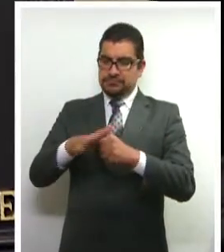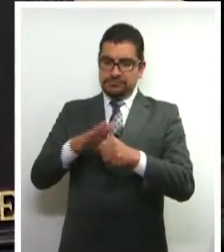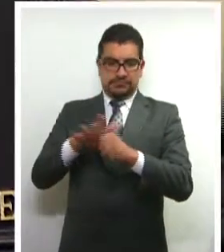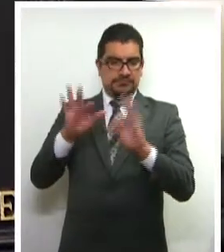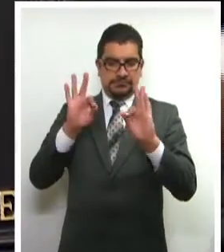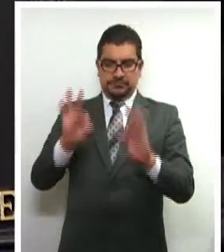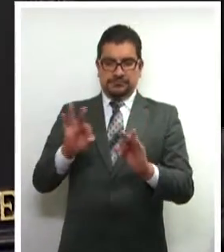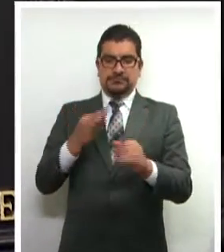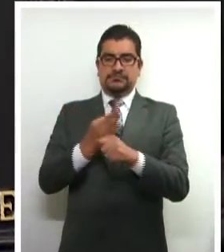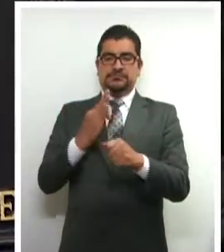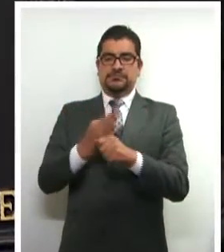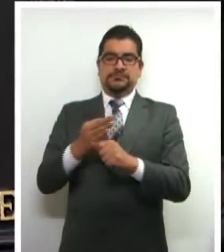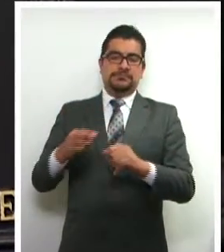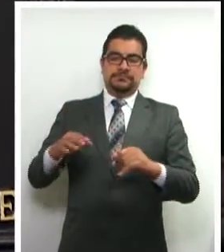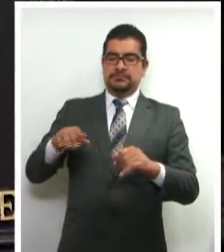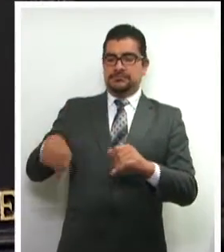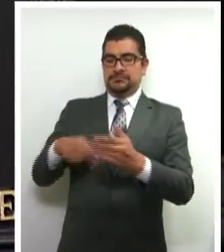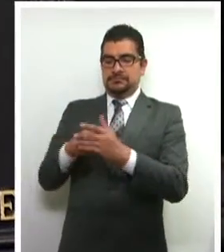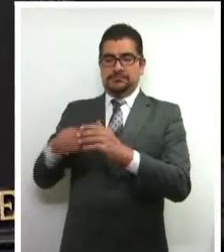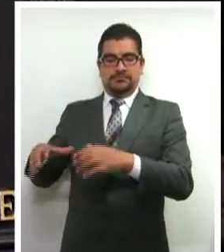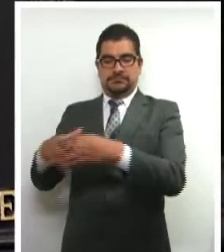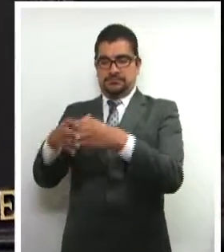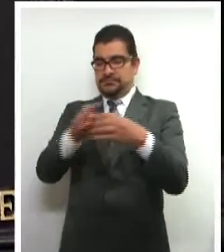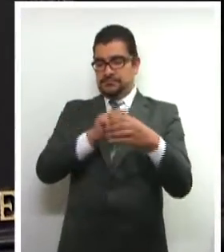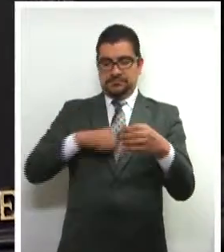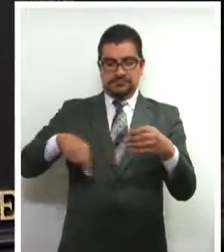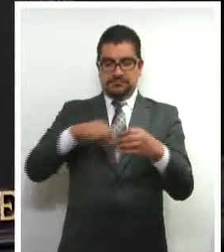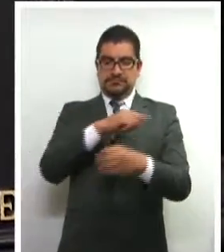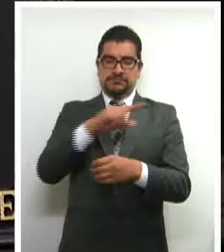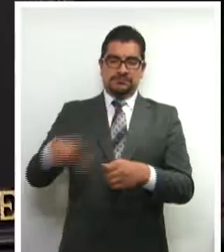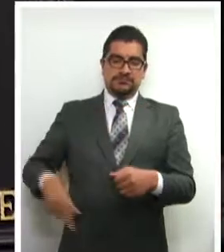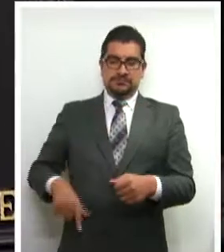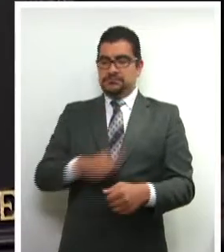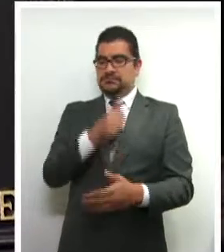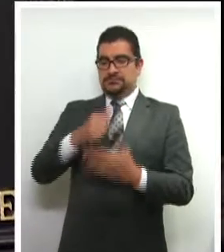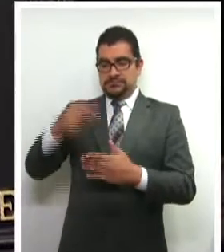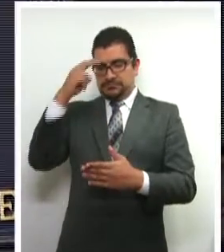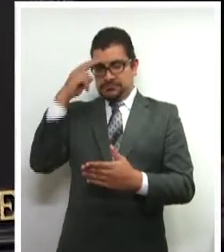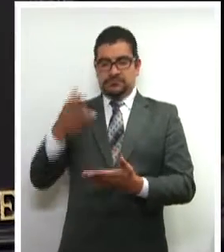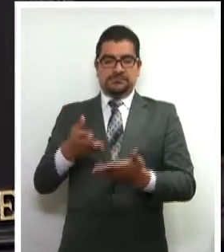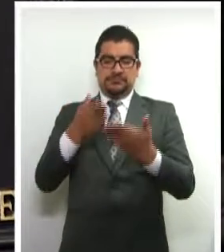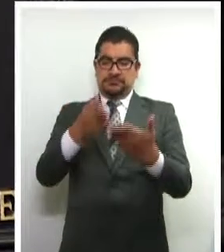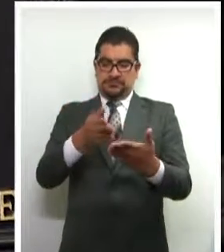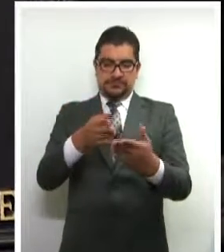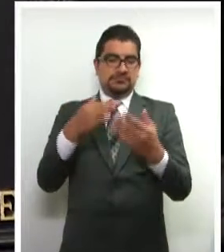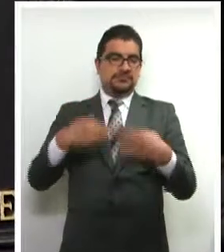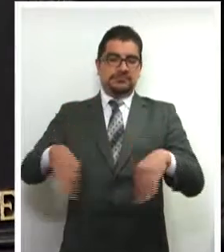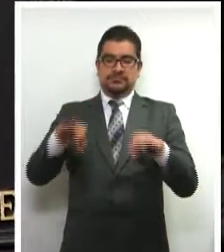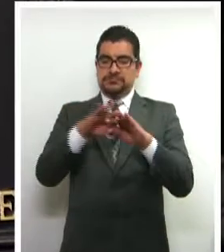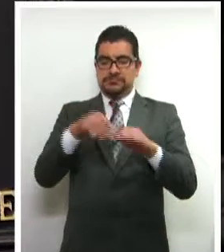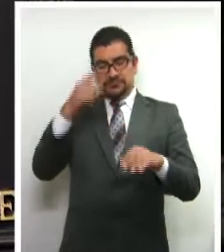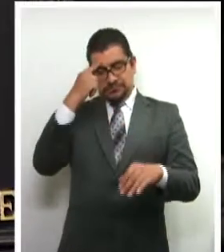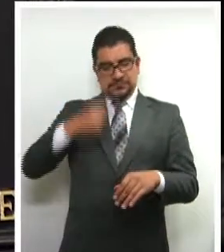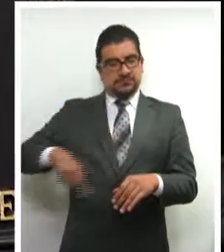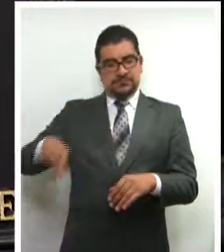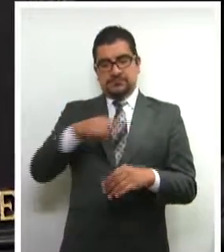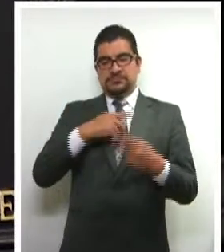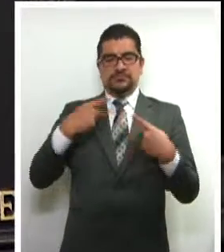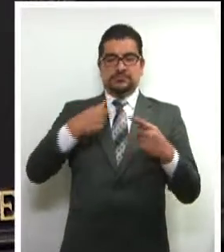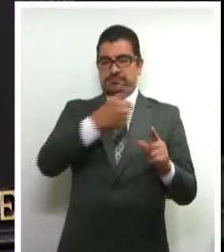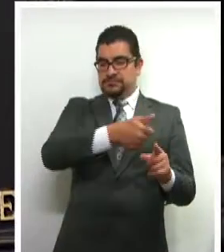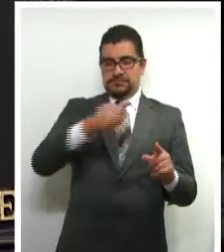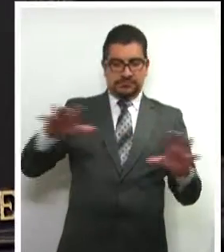las instituciones y órganos que forman parte del gobierno de la Ciudad de México son sin duda base fundamental para que cada una de las